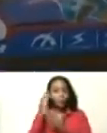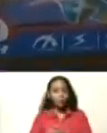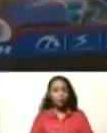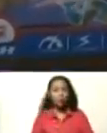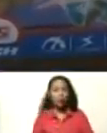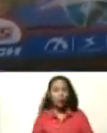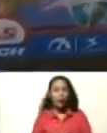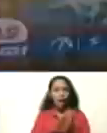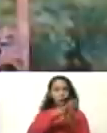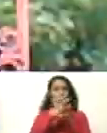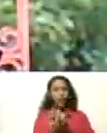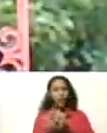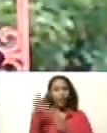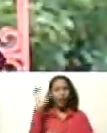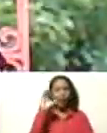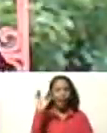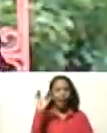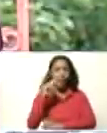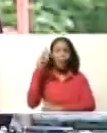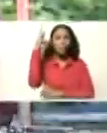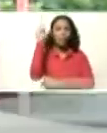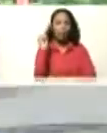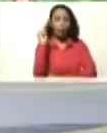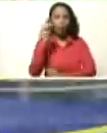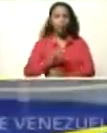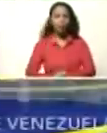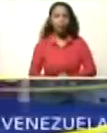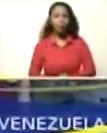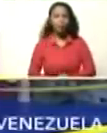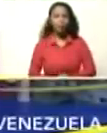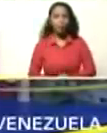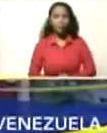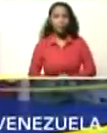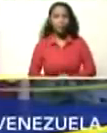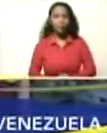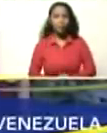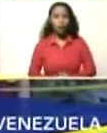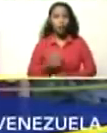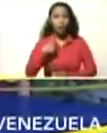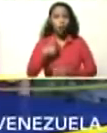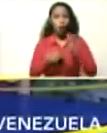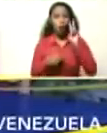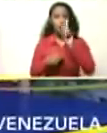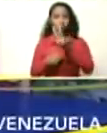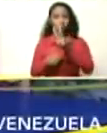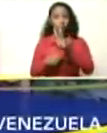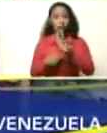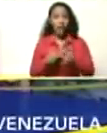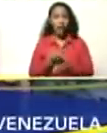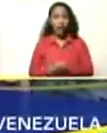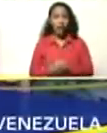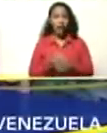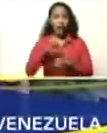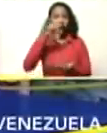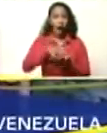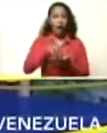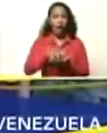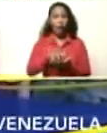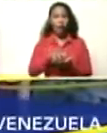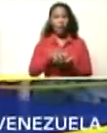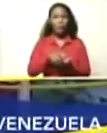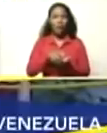en los barrios de Caracas, de Petare. Bueno, estuve viendo en Aragua,